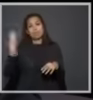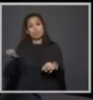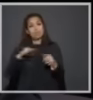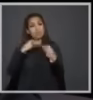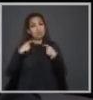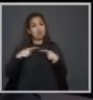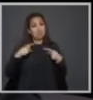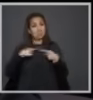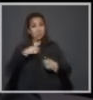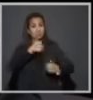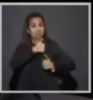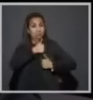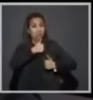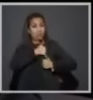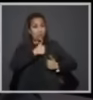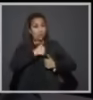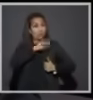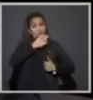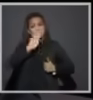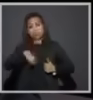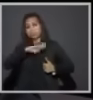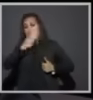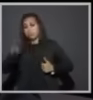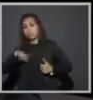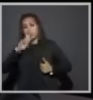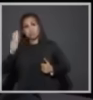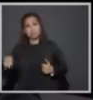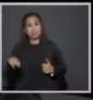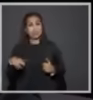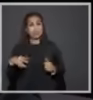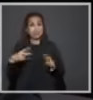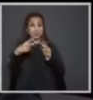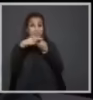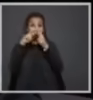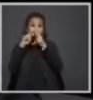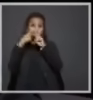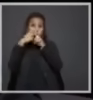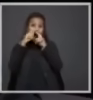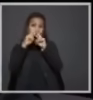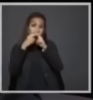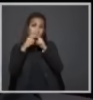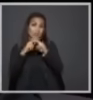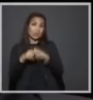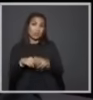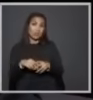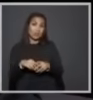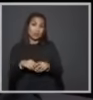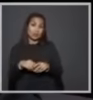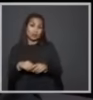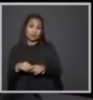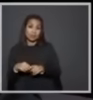campesinos, soldados, empresarios, llegaron al extremo de asesinar en plena homilía